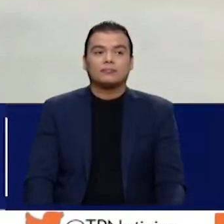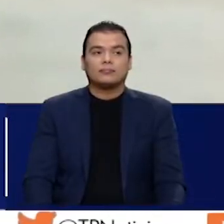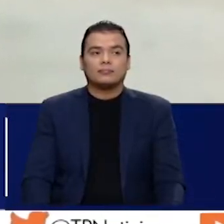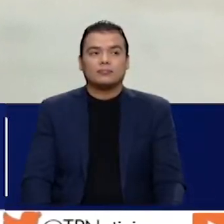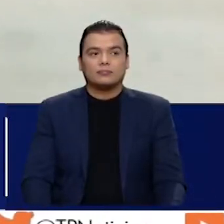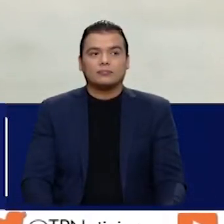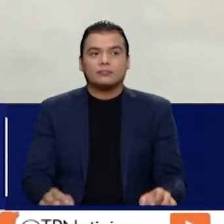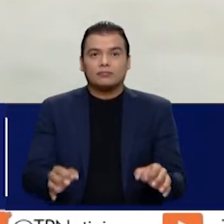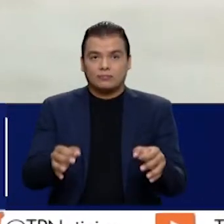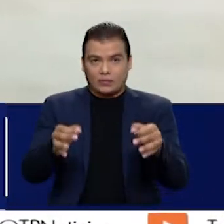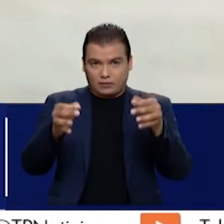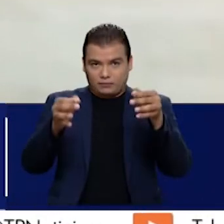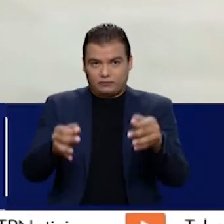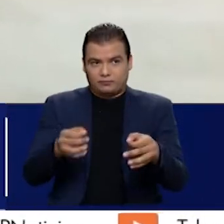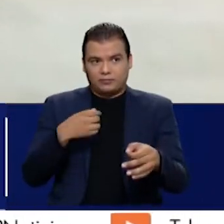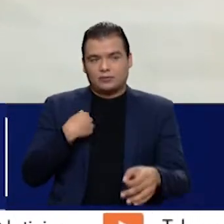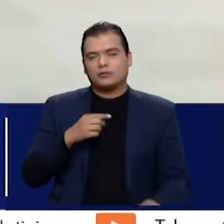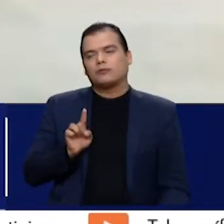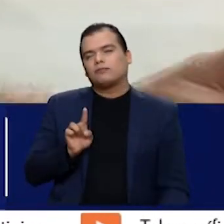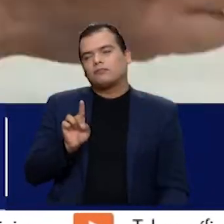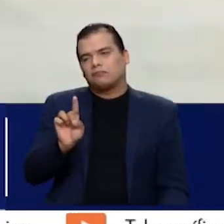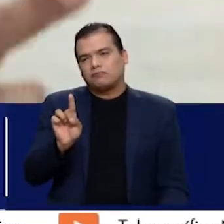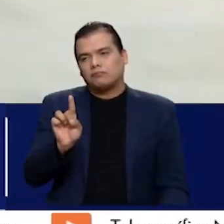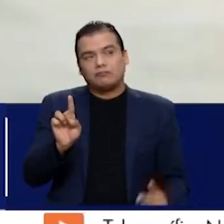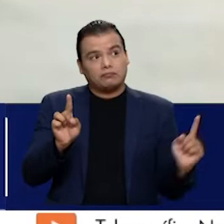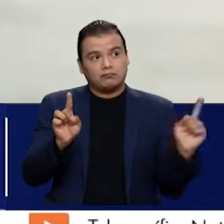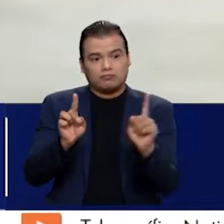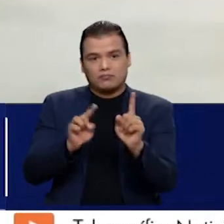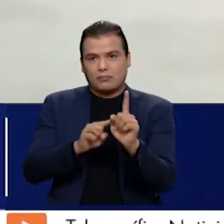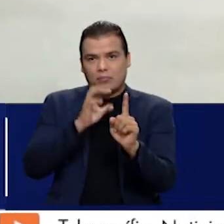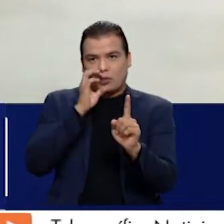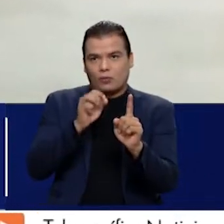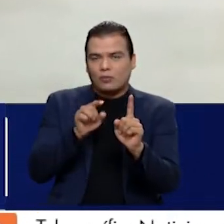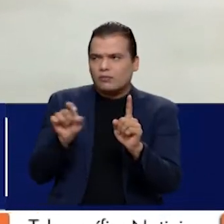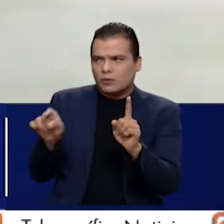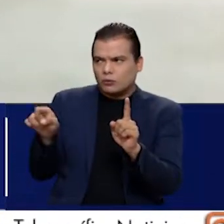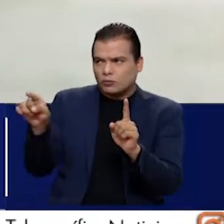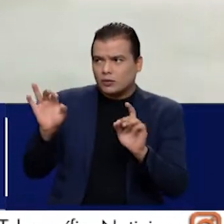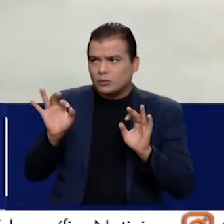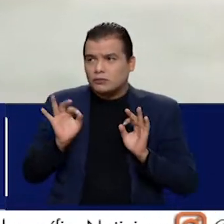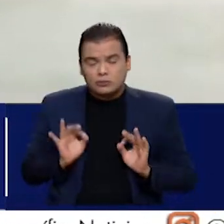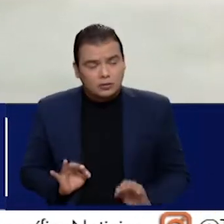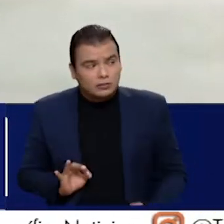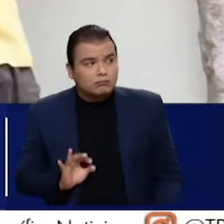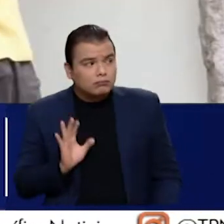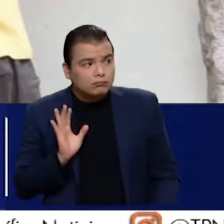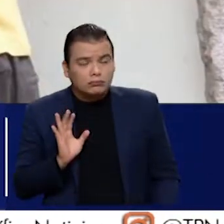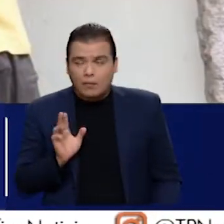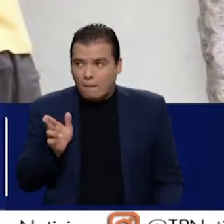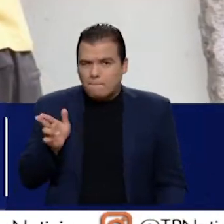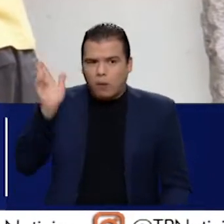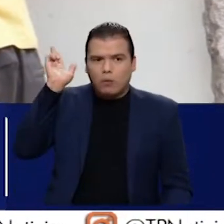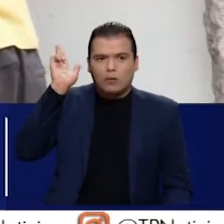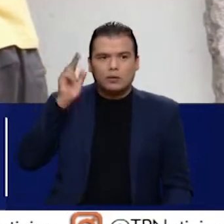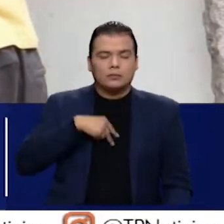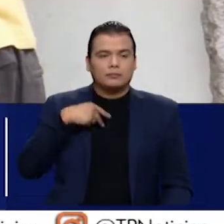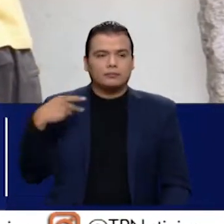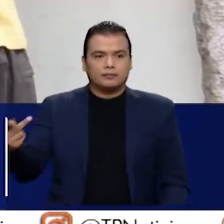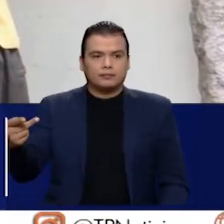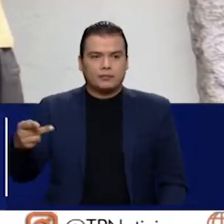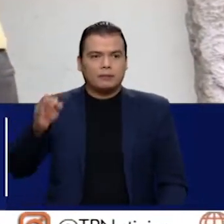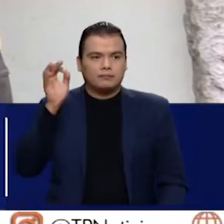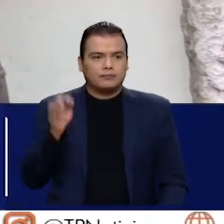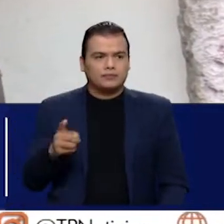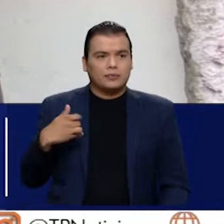cuando se me acercó más mi José el soldado, llegó y me descargó el proyectil. Así relata Oscar,